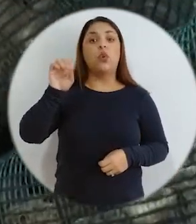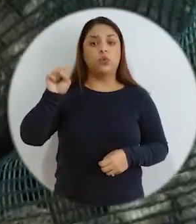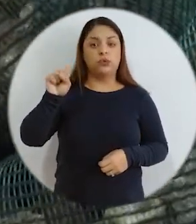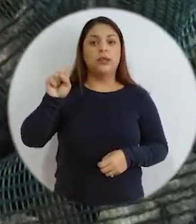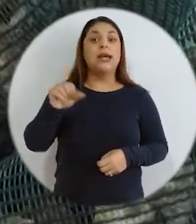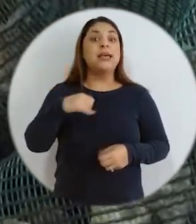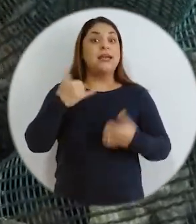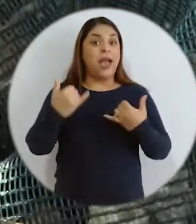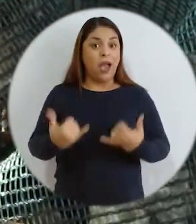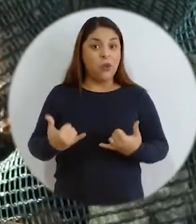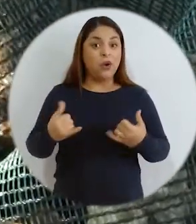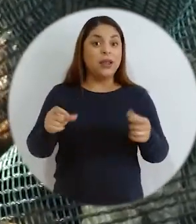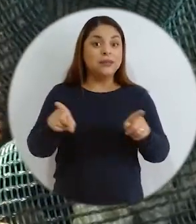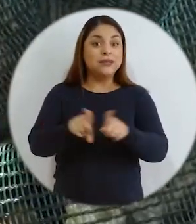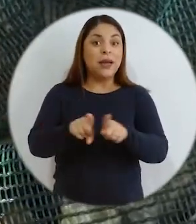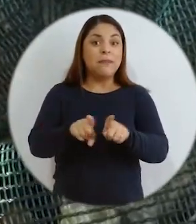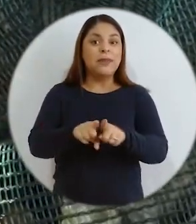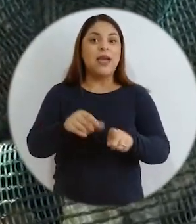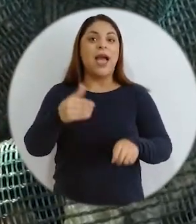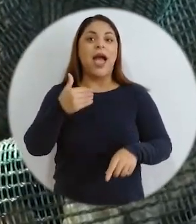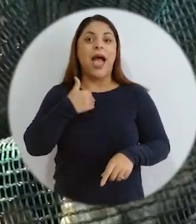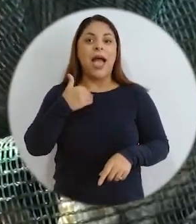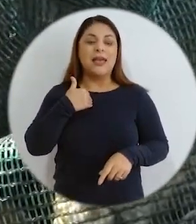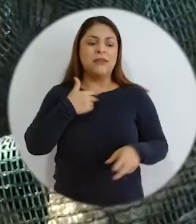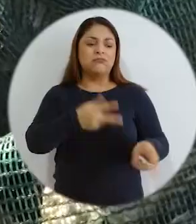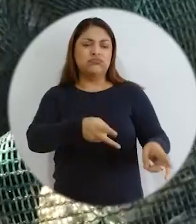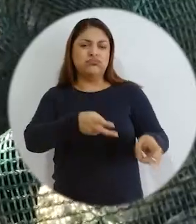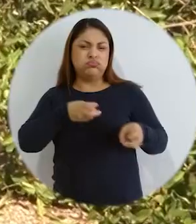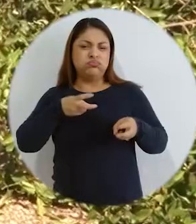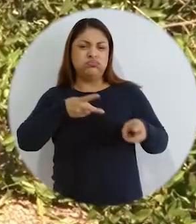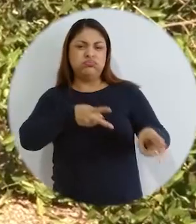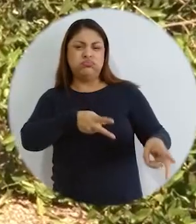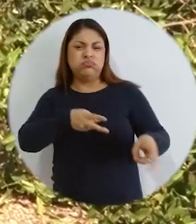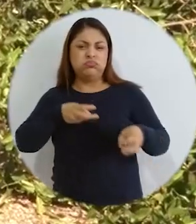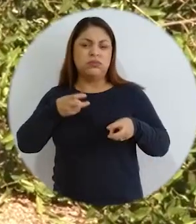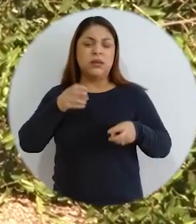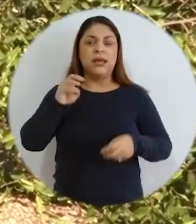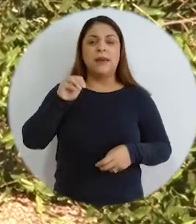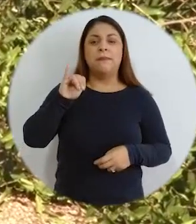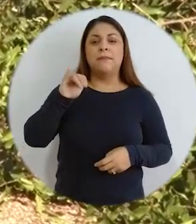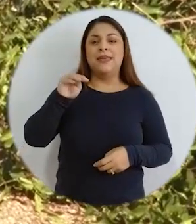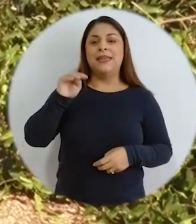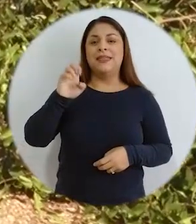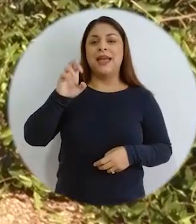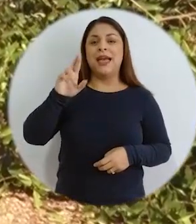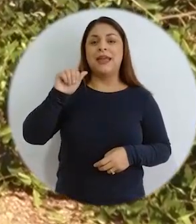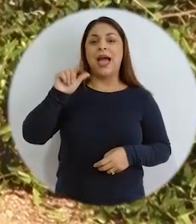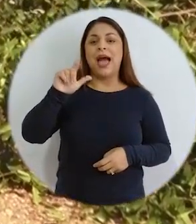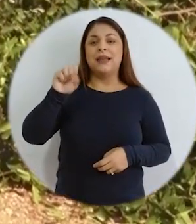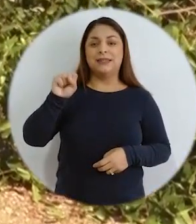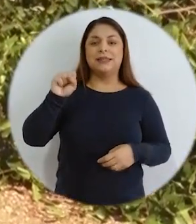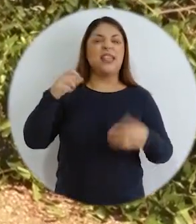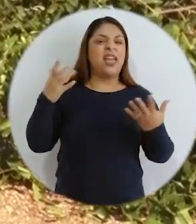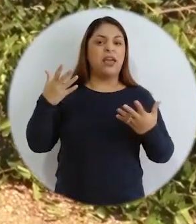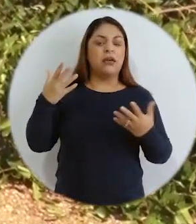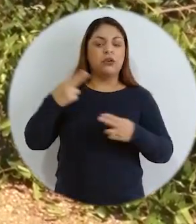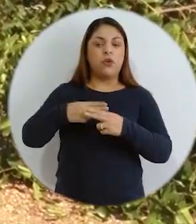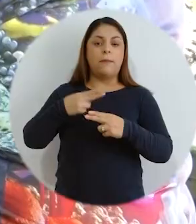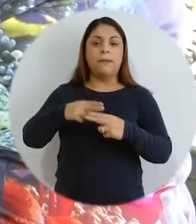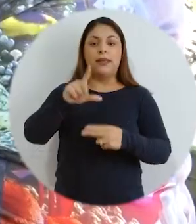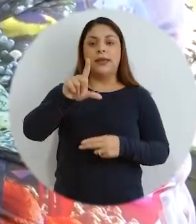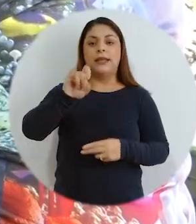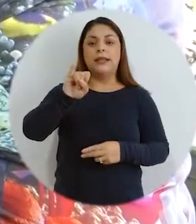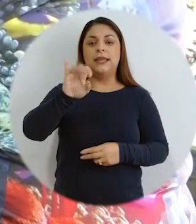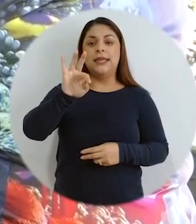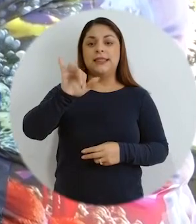profundidades de los mares y el océano, pero ahora estamos hablando de la extracción, por ejemplo, de minerales como el litio, ¿verdad? Correcto. Que son fundamentales